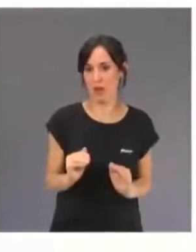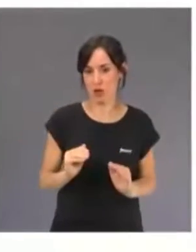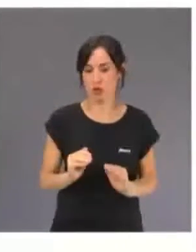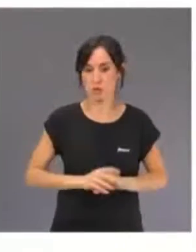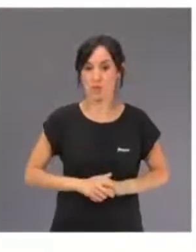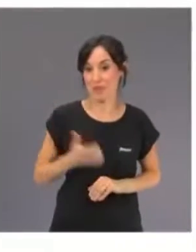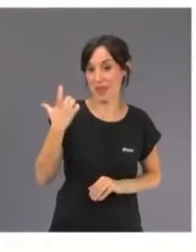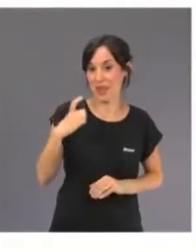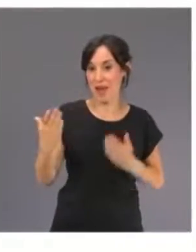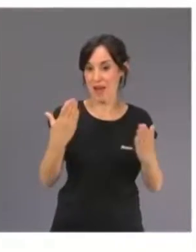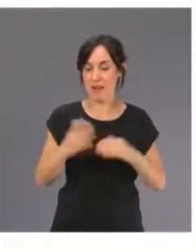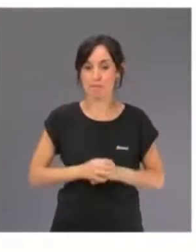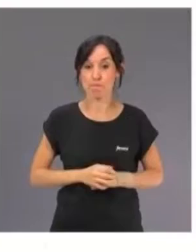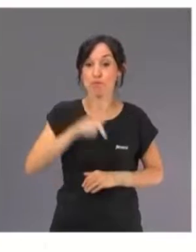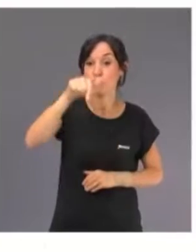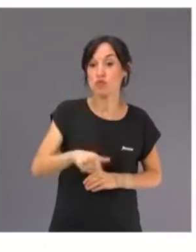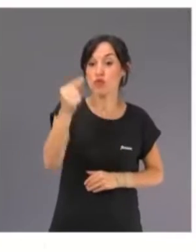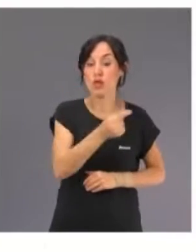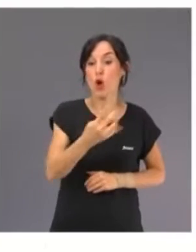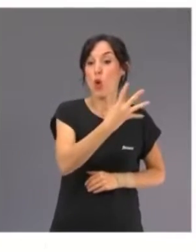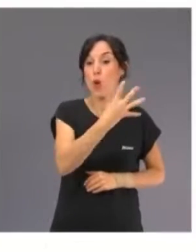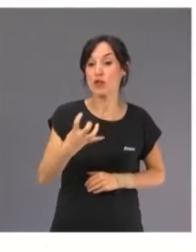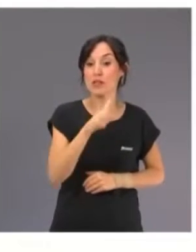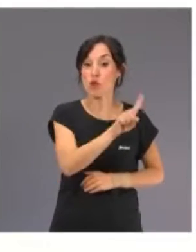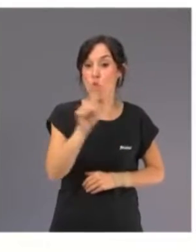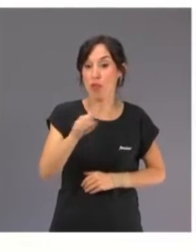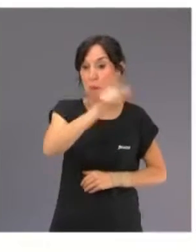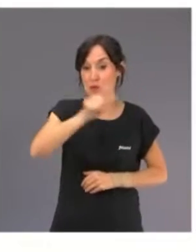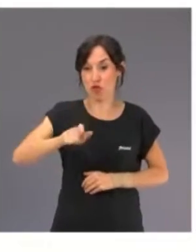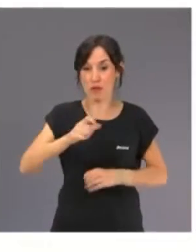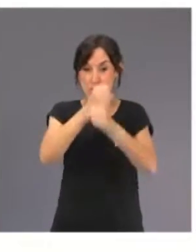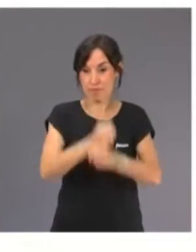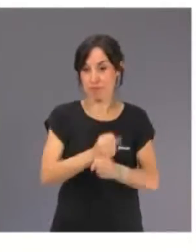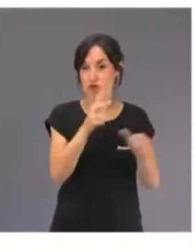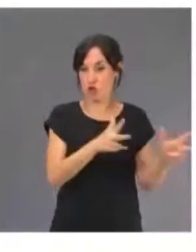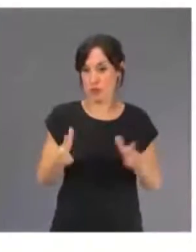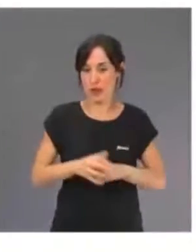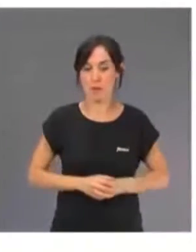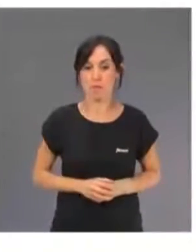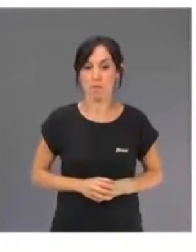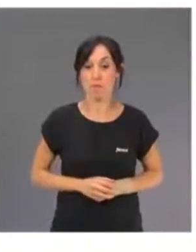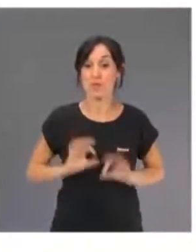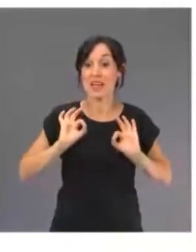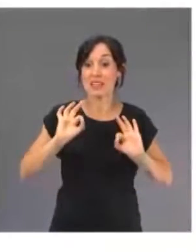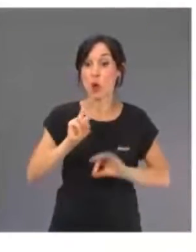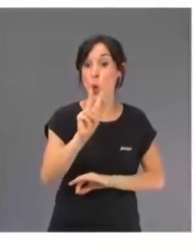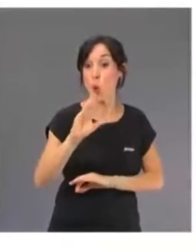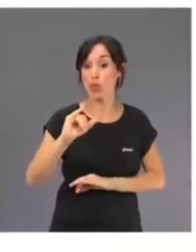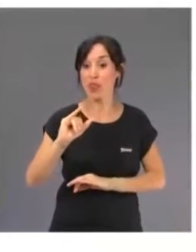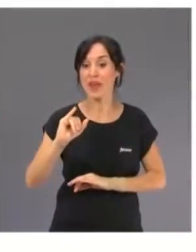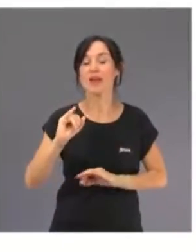9 pacientes menos que ayer. A día de hoy tenemos 411 personas ingresadas y en UCI